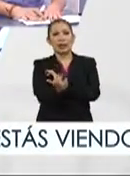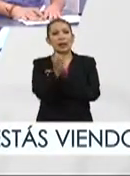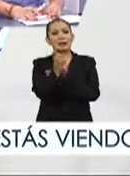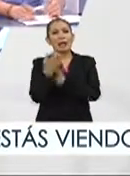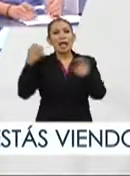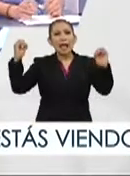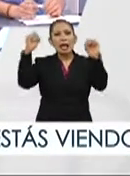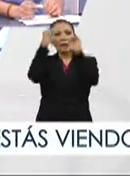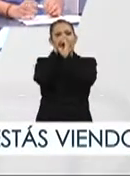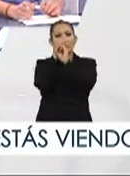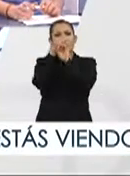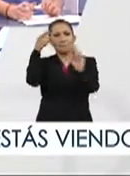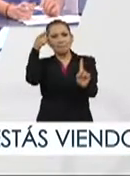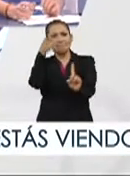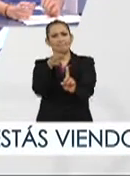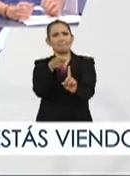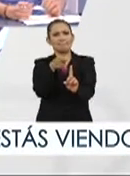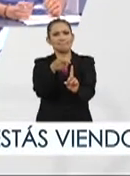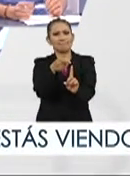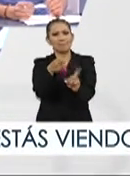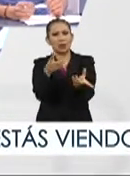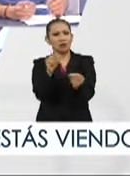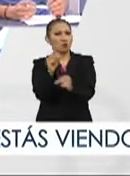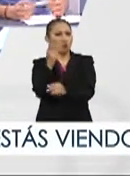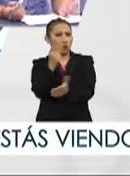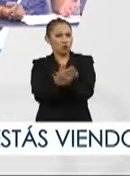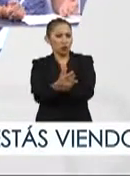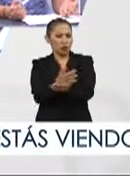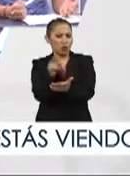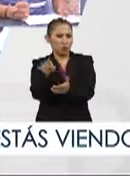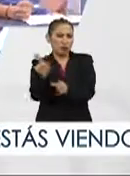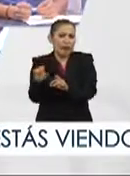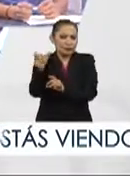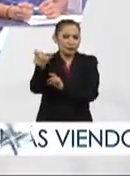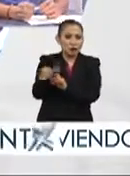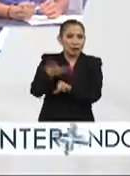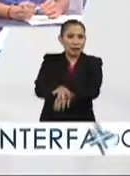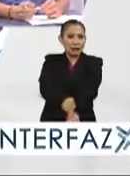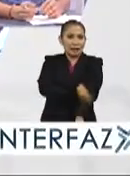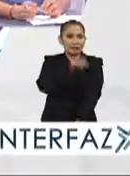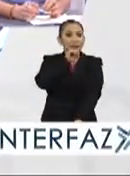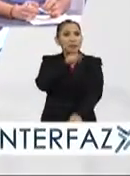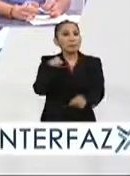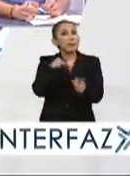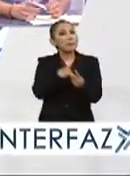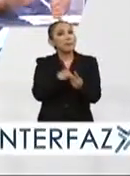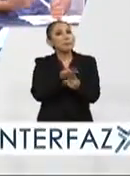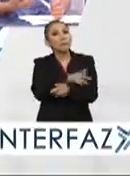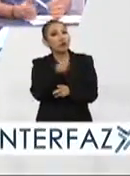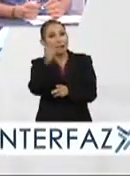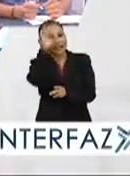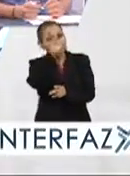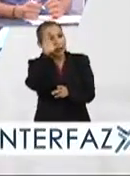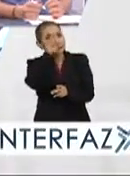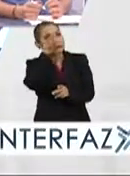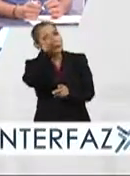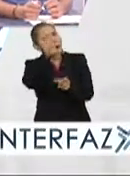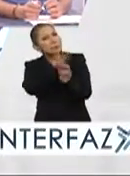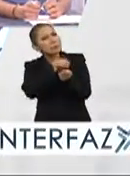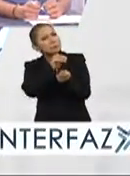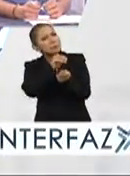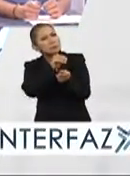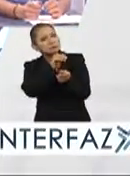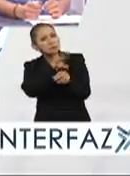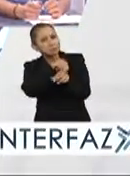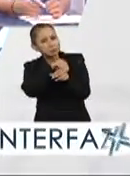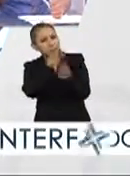este eclipse en particular? No solo pues, por tratarse de uno de los más largos, sino también por la ciencia que permitirá,